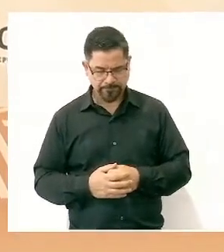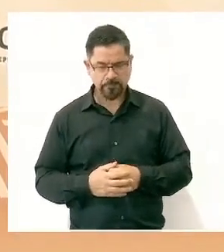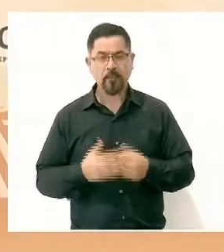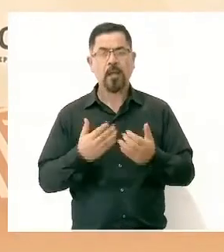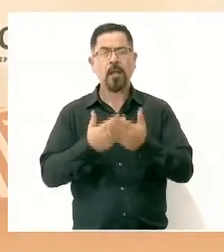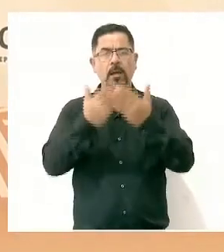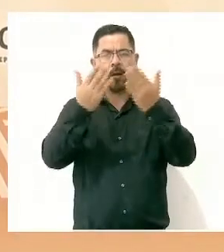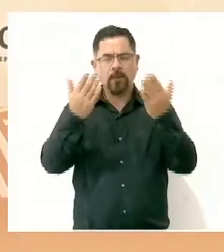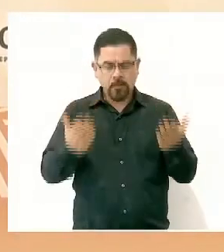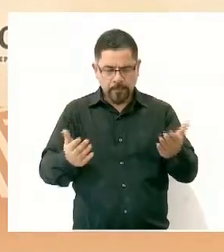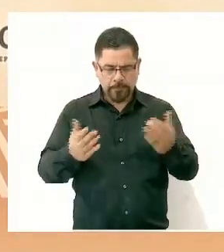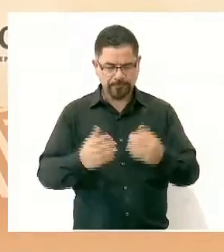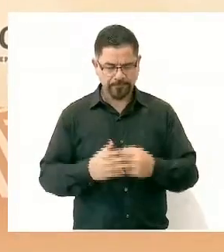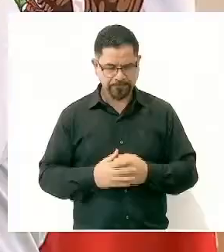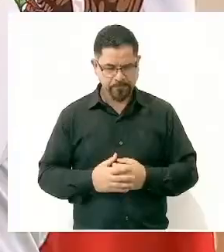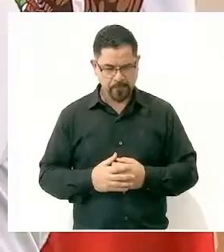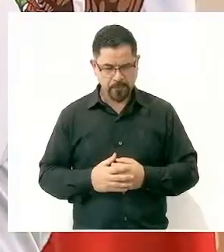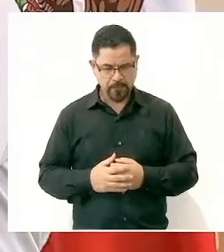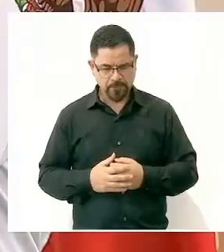ahora